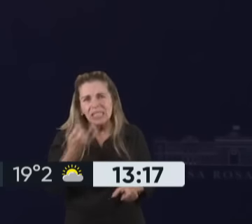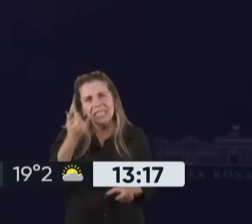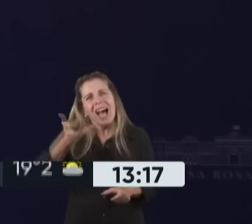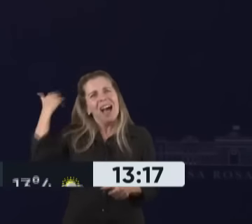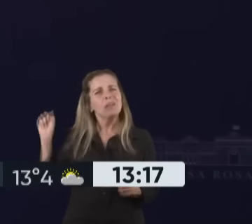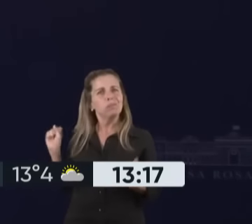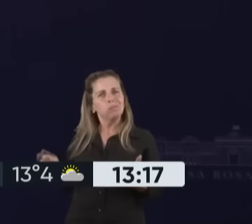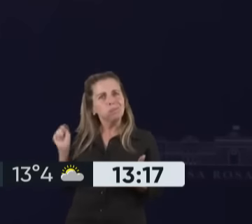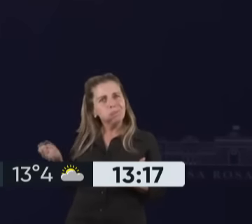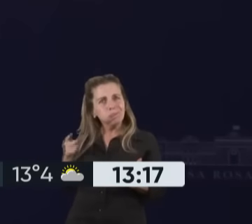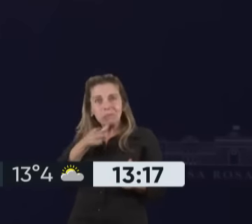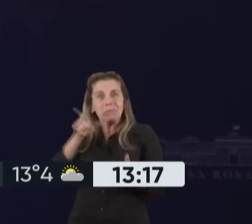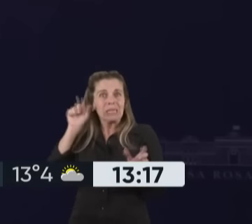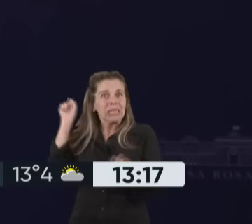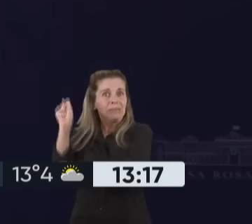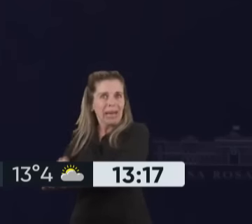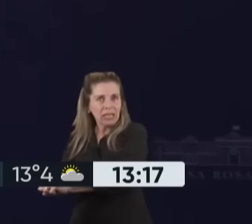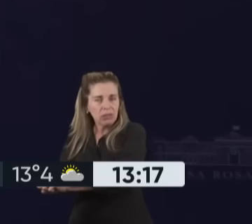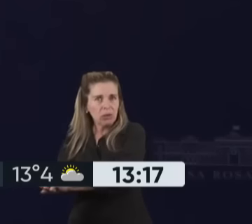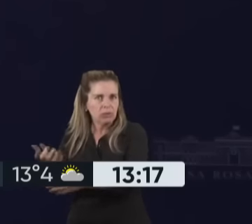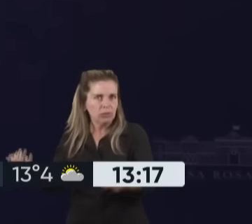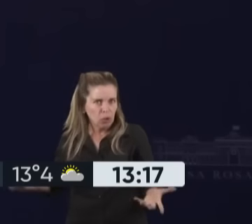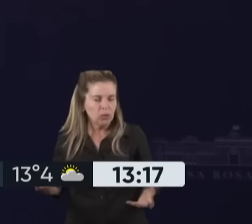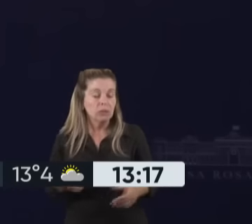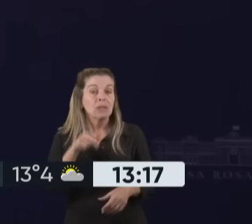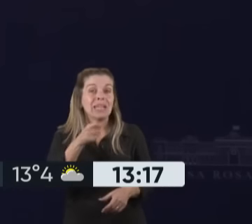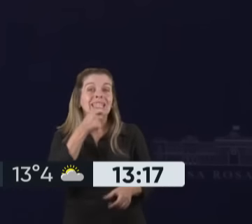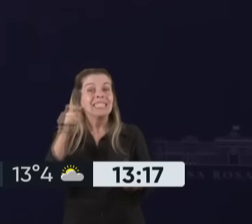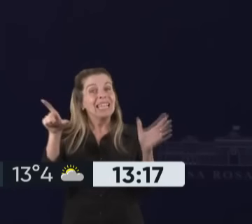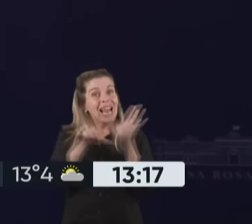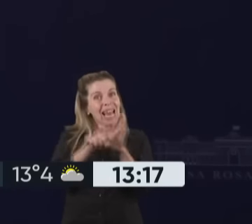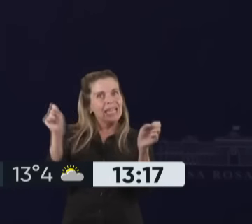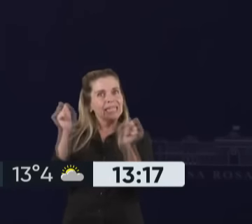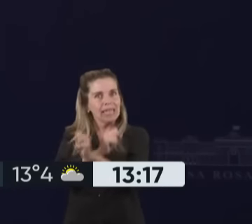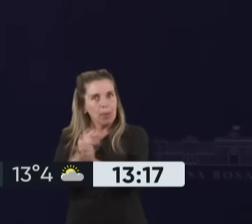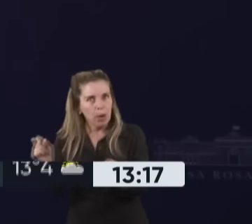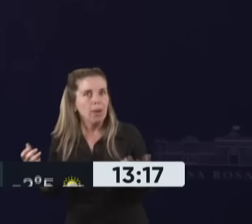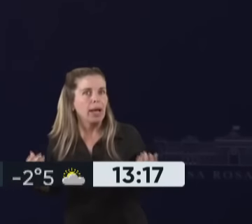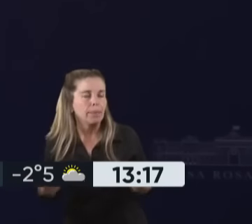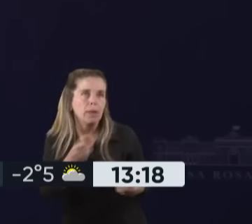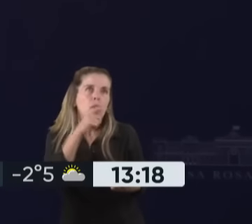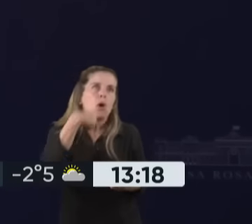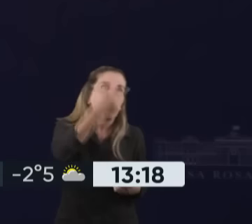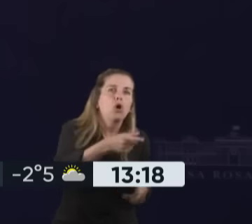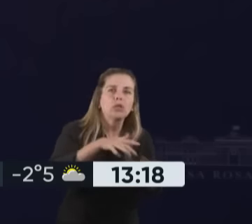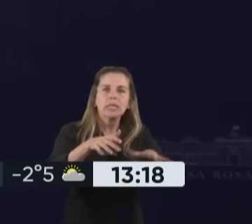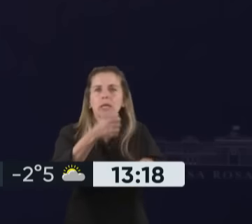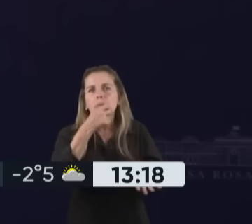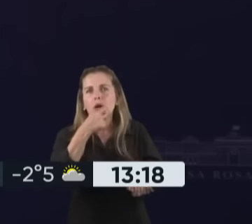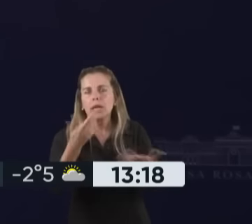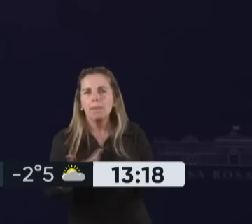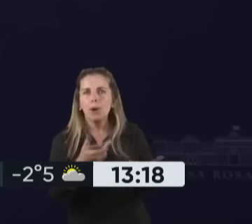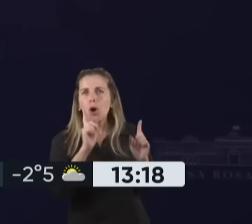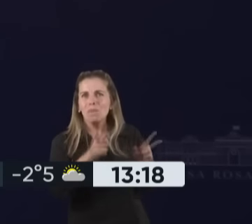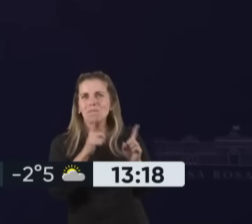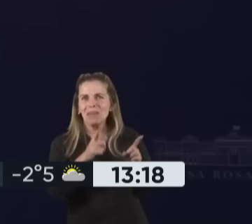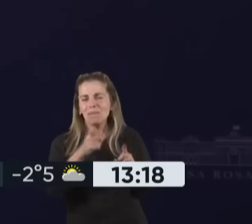y habrían estado tras las rejas. Con la reforma del Código tampoco tendrán lugar casos insólitos, como el del delincuente